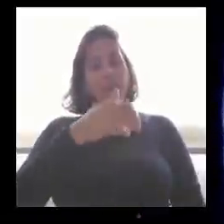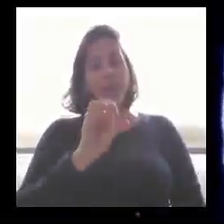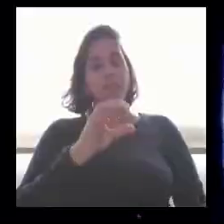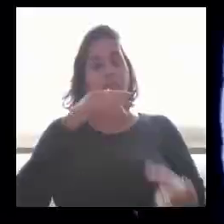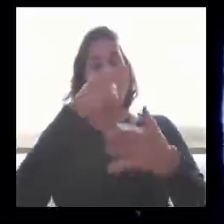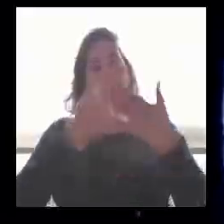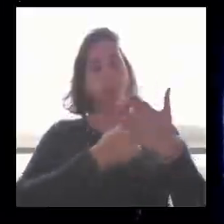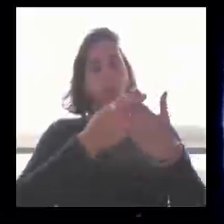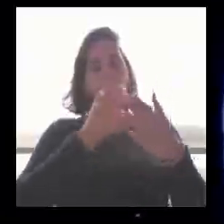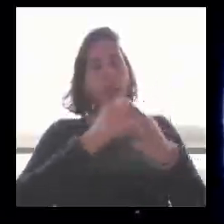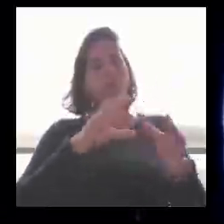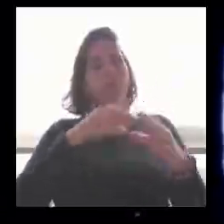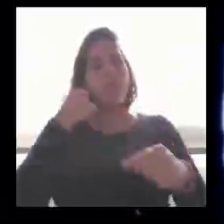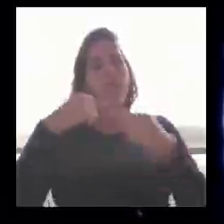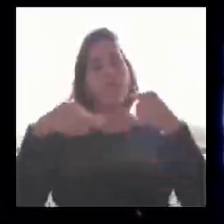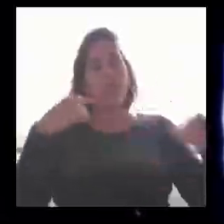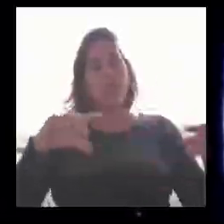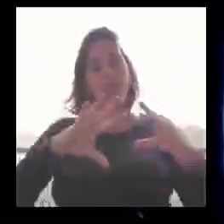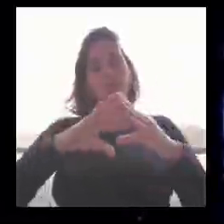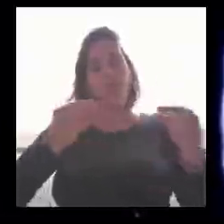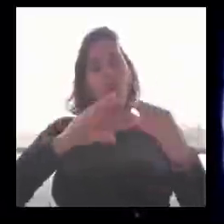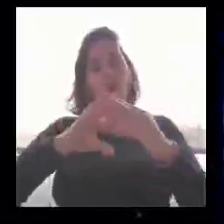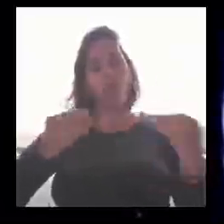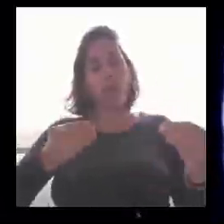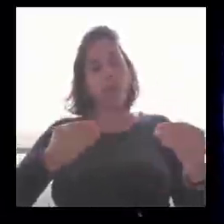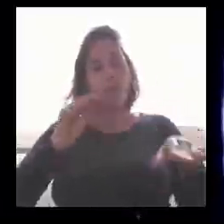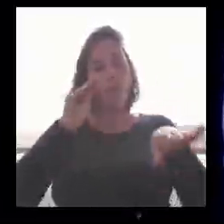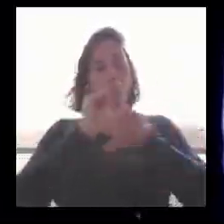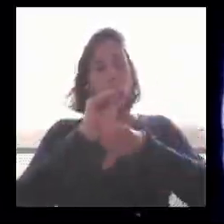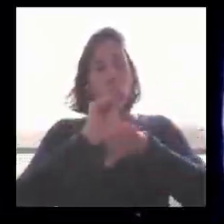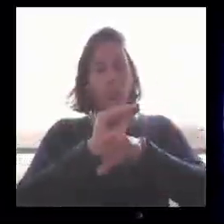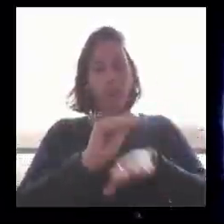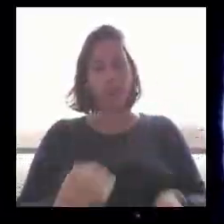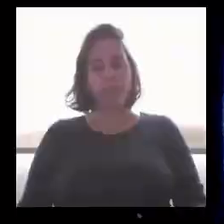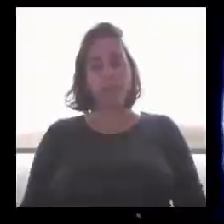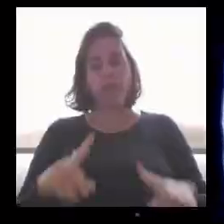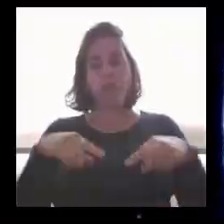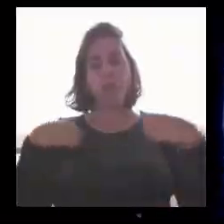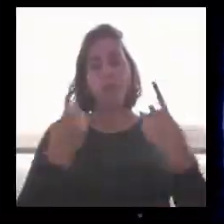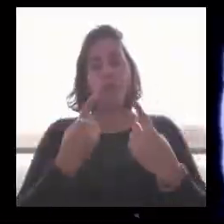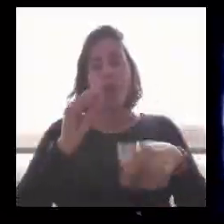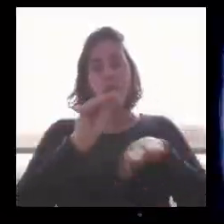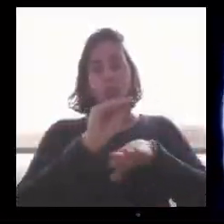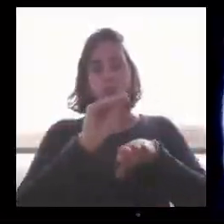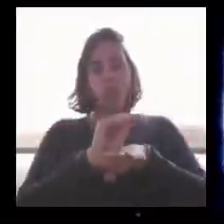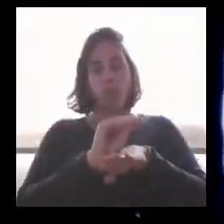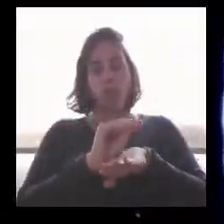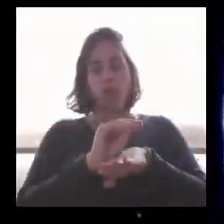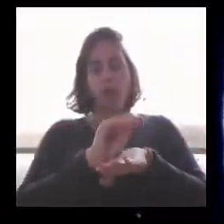que adquieren distintas formas según la cultura. La nuestra es la cultura